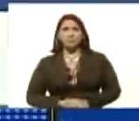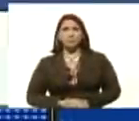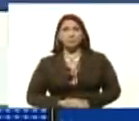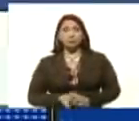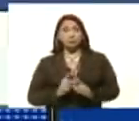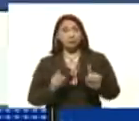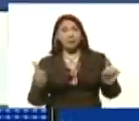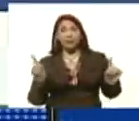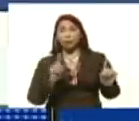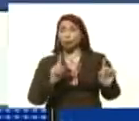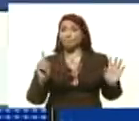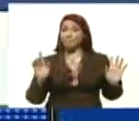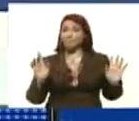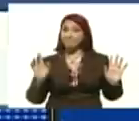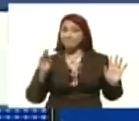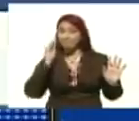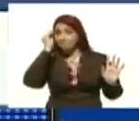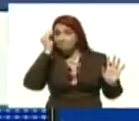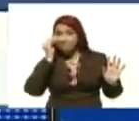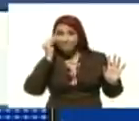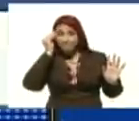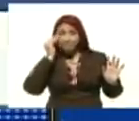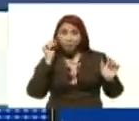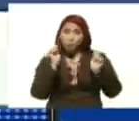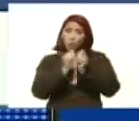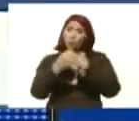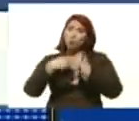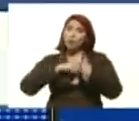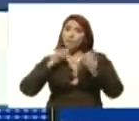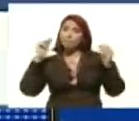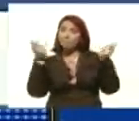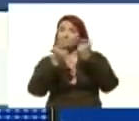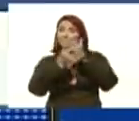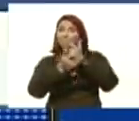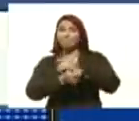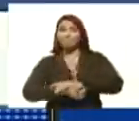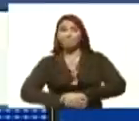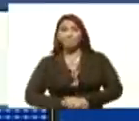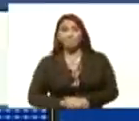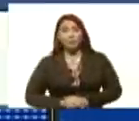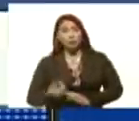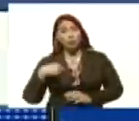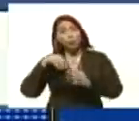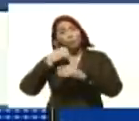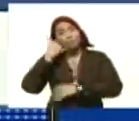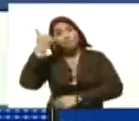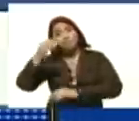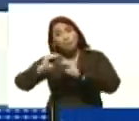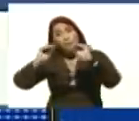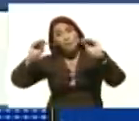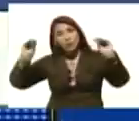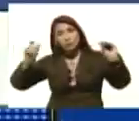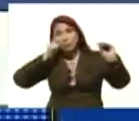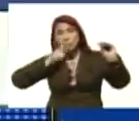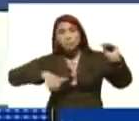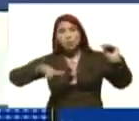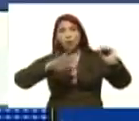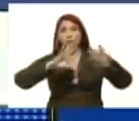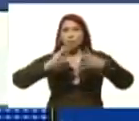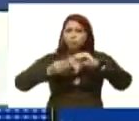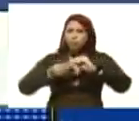Pero no contaban con nuestra astucia. Y yo llamé al pueblo a través de la